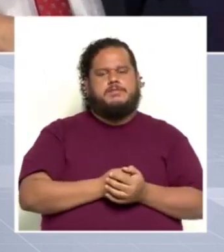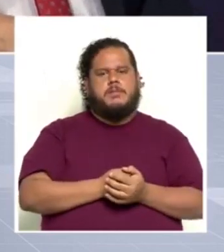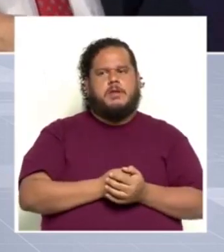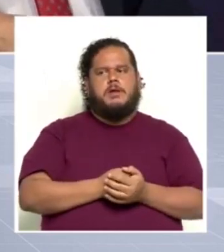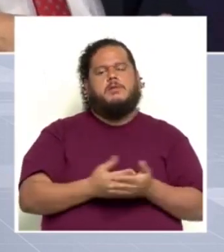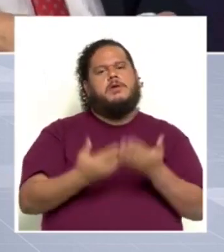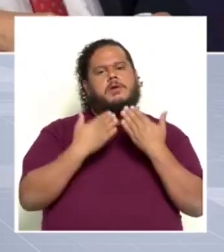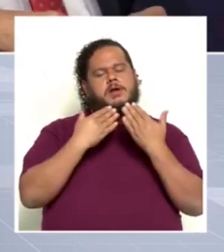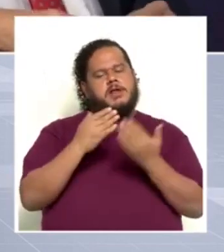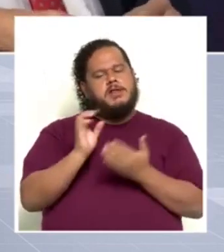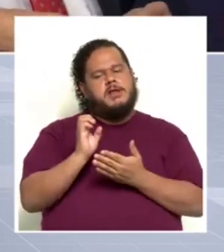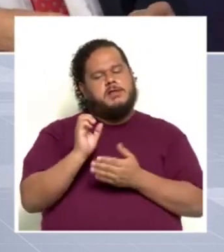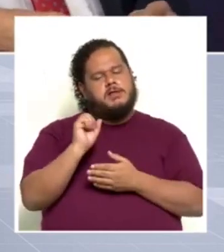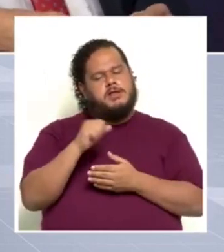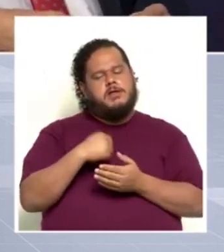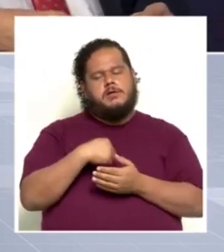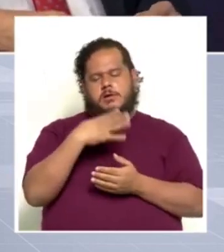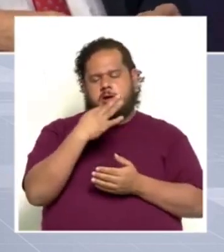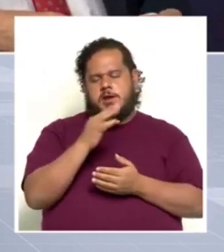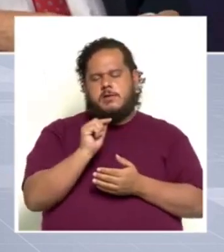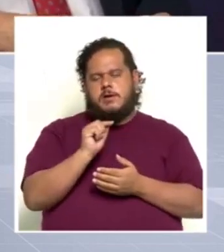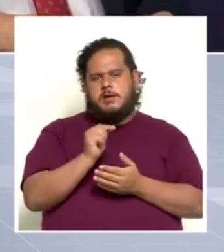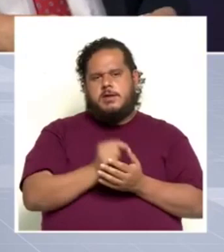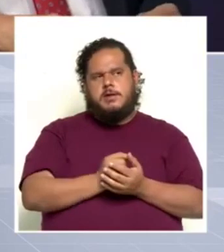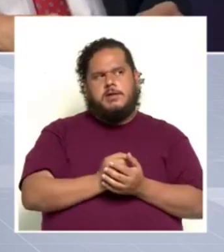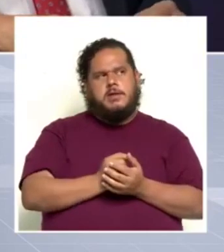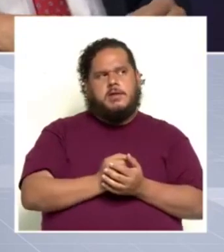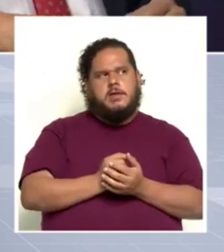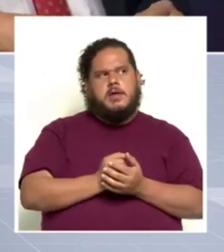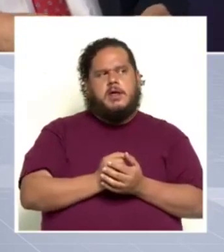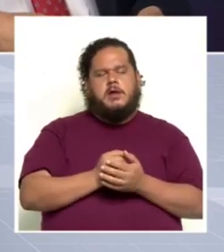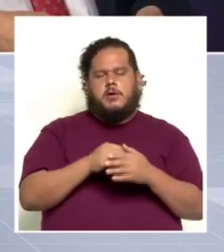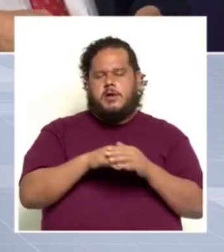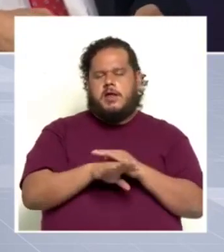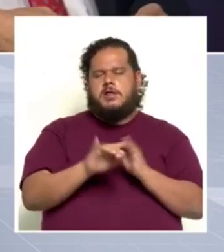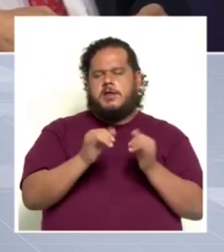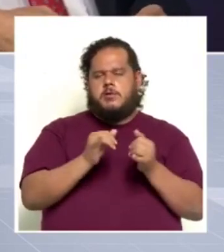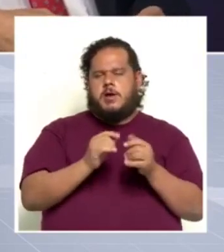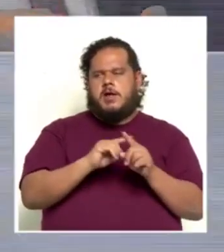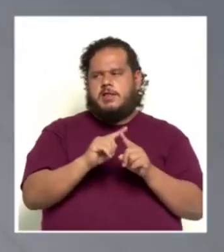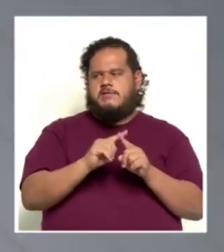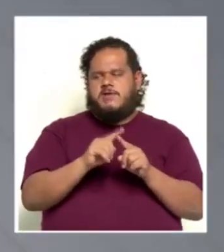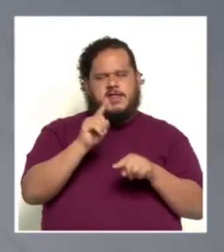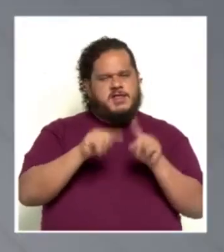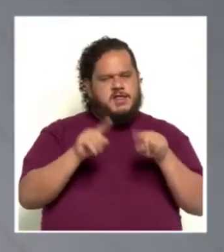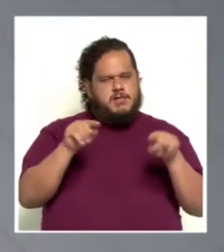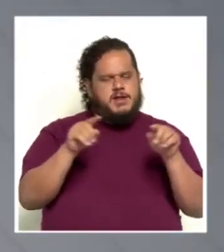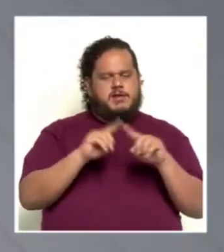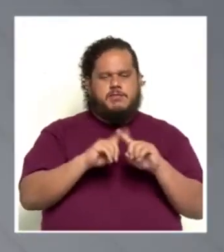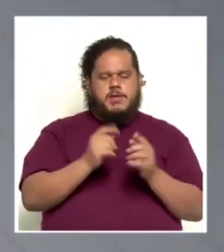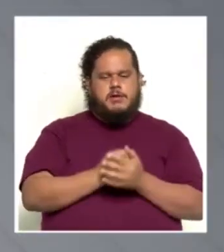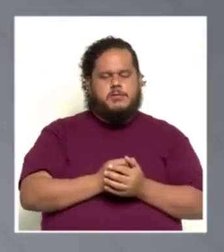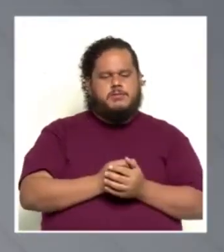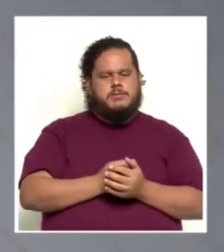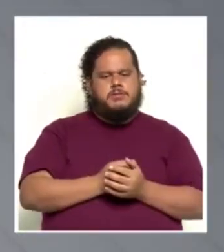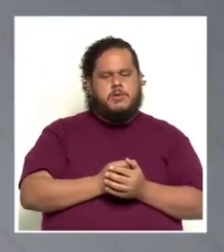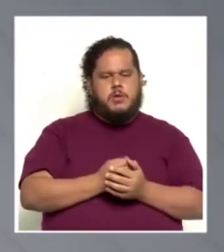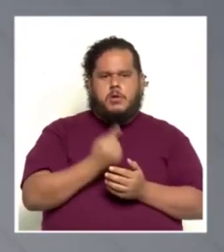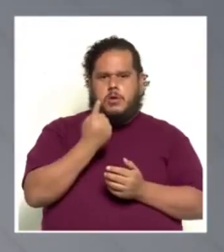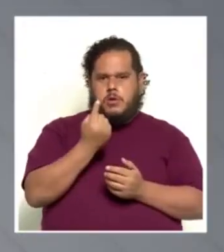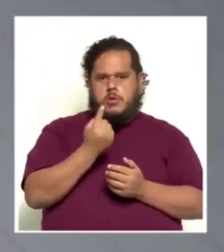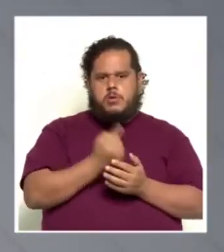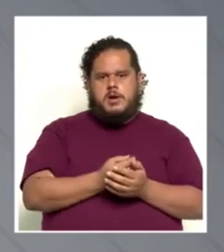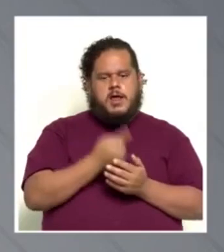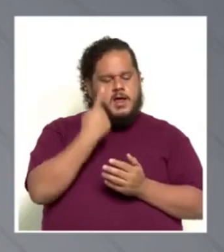Gracias, Ernesto. Sí, ahí yo creo que lo que entran en juego varias variables, pero una,